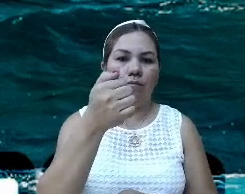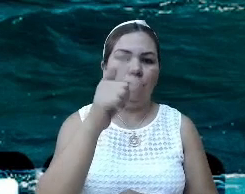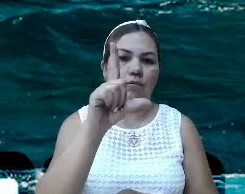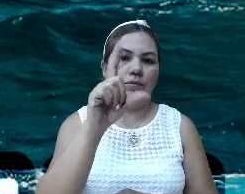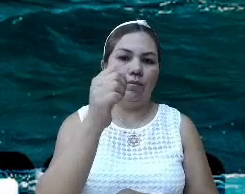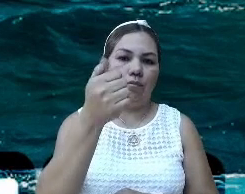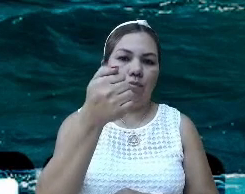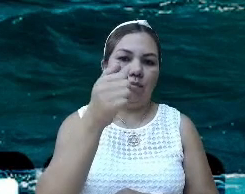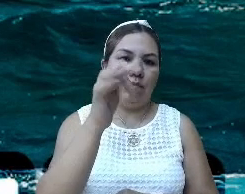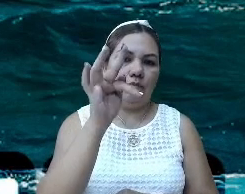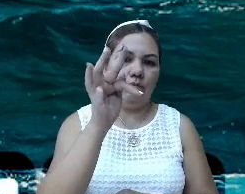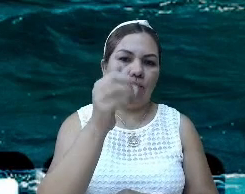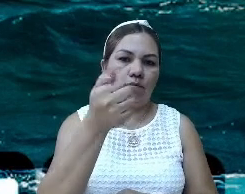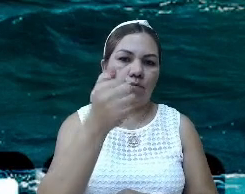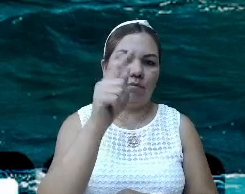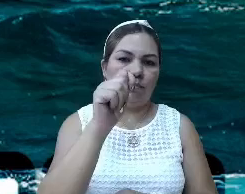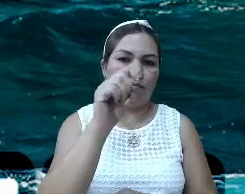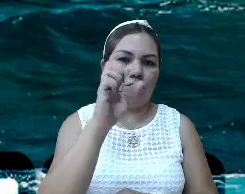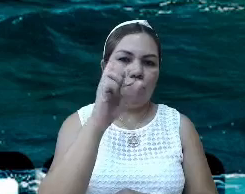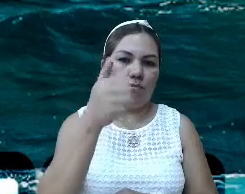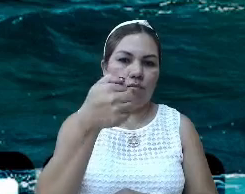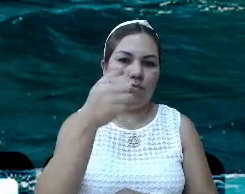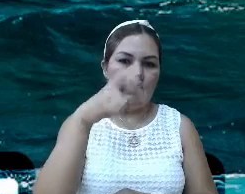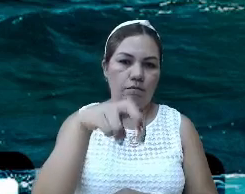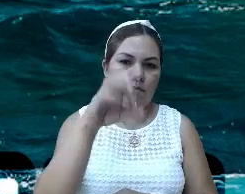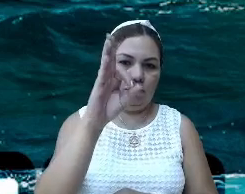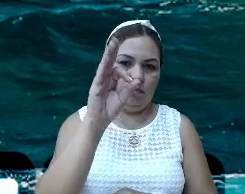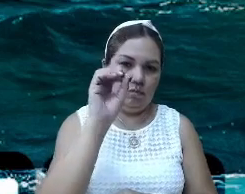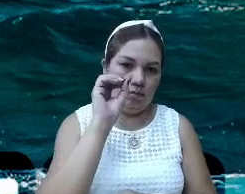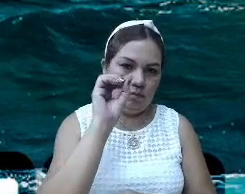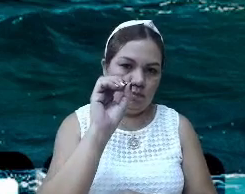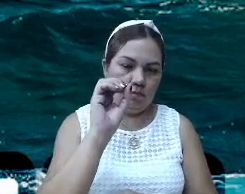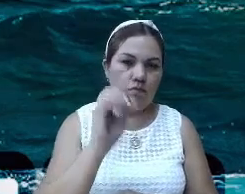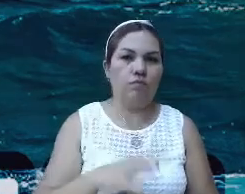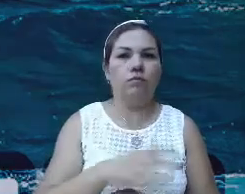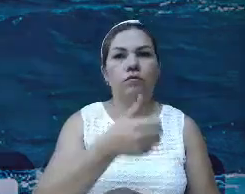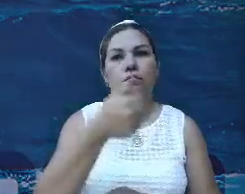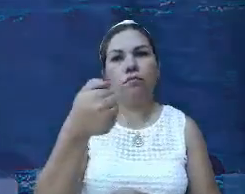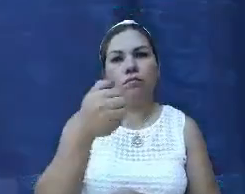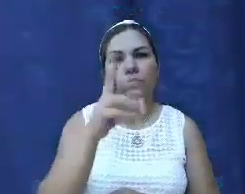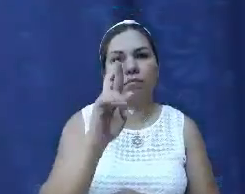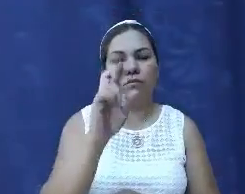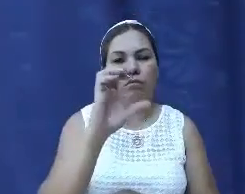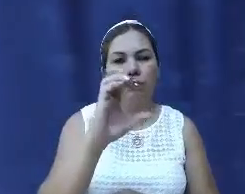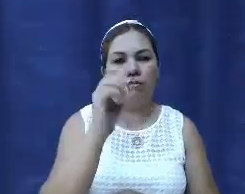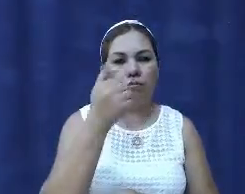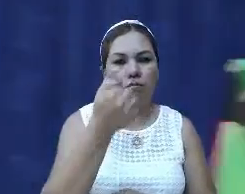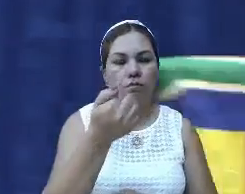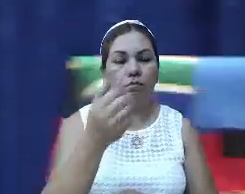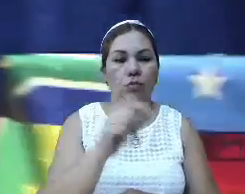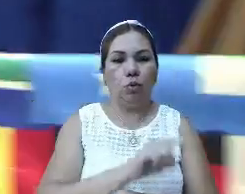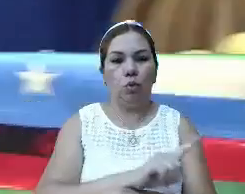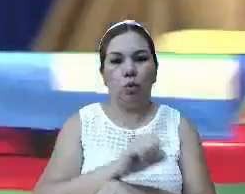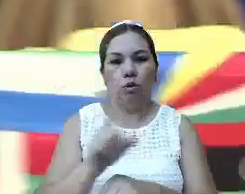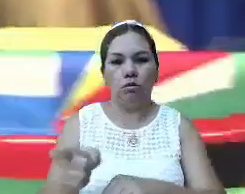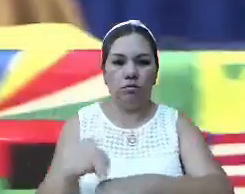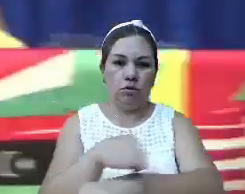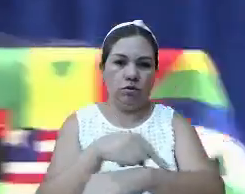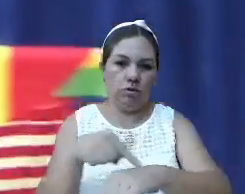Calafateando el arca para el último tiempo. Repita, activando el discernimiento de